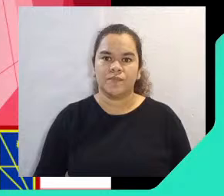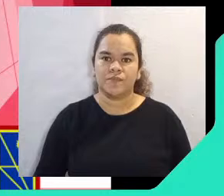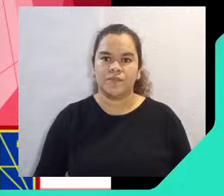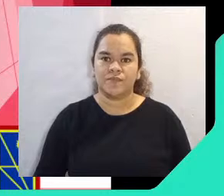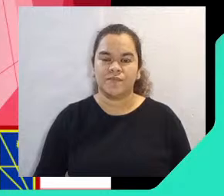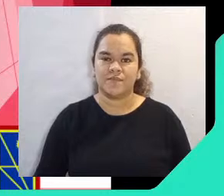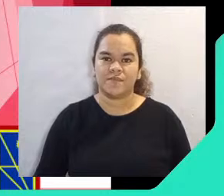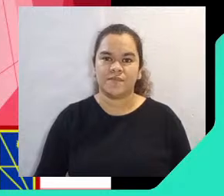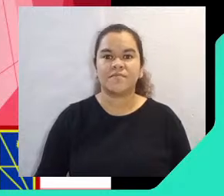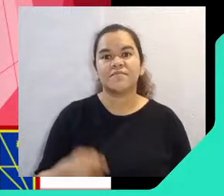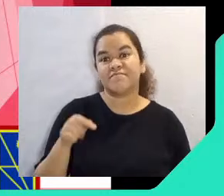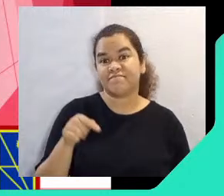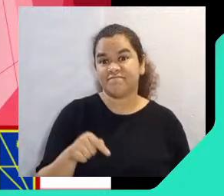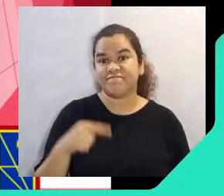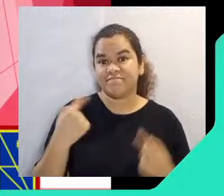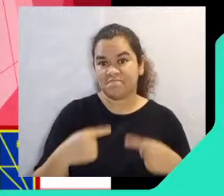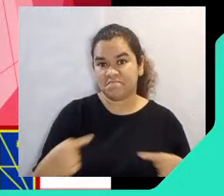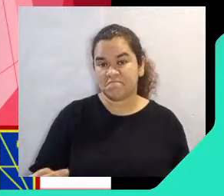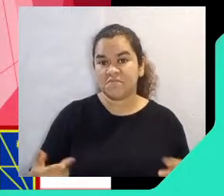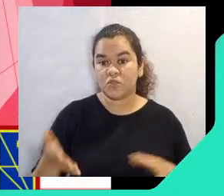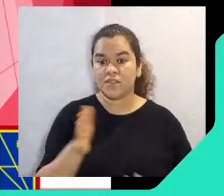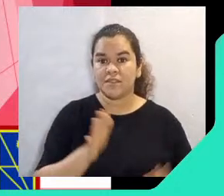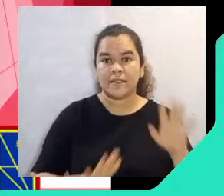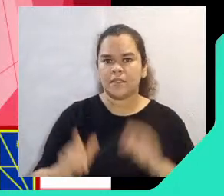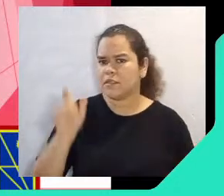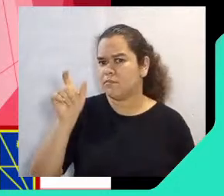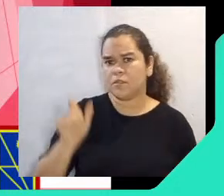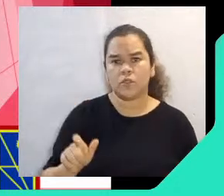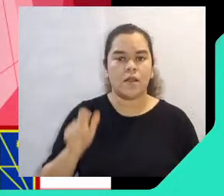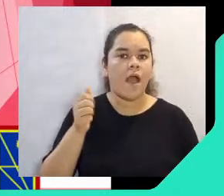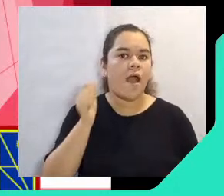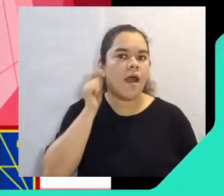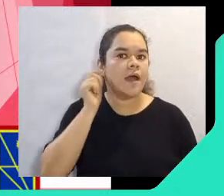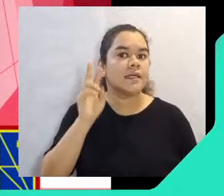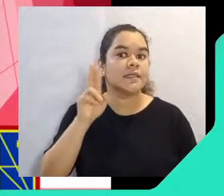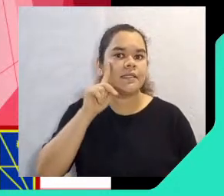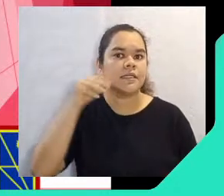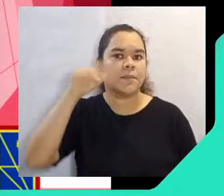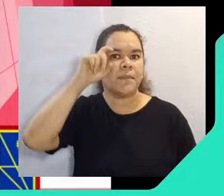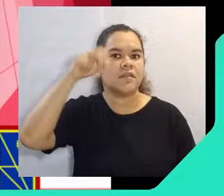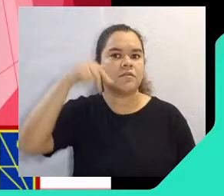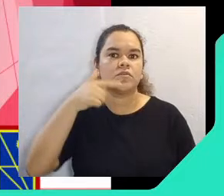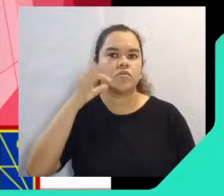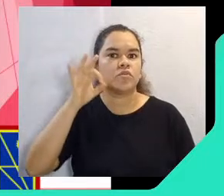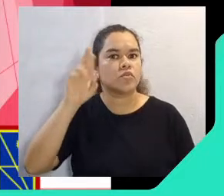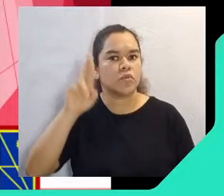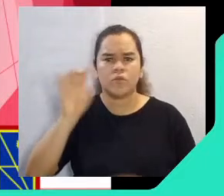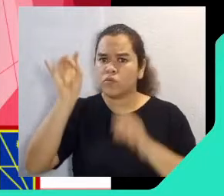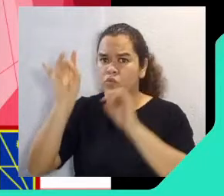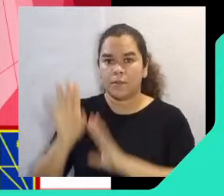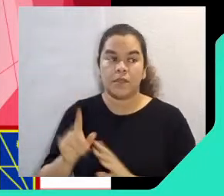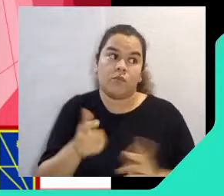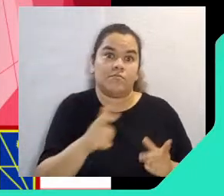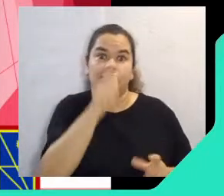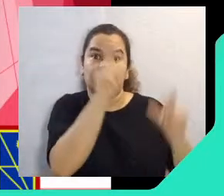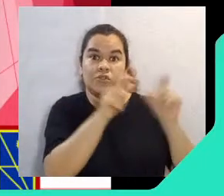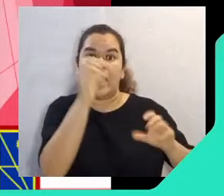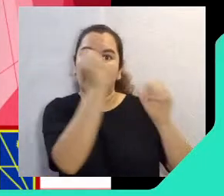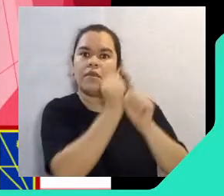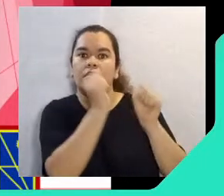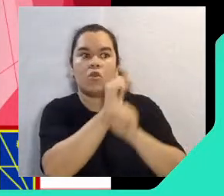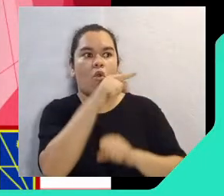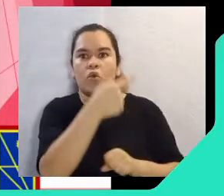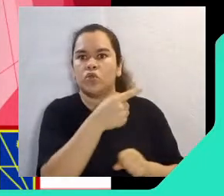tareas específicas que solo nosotros realizamos, así como las otras profesiones tienen también tareas que solo ellos